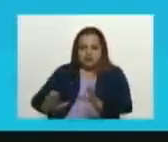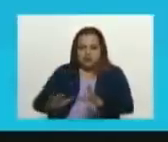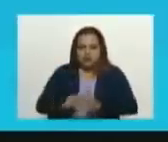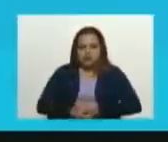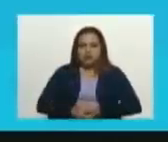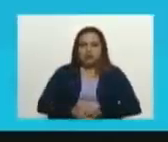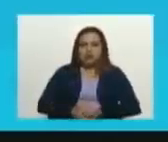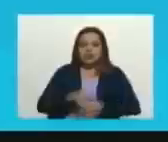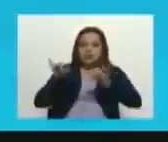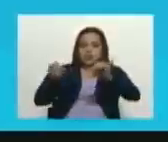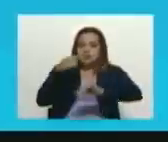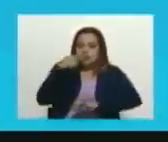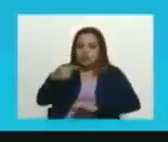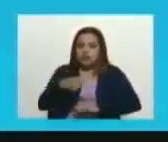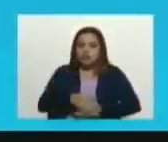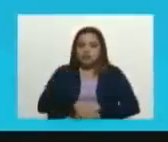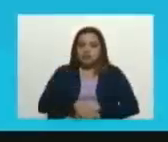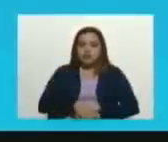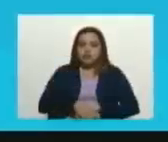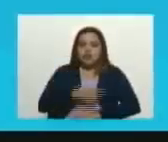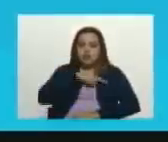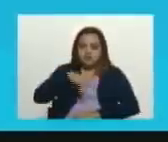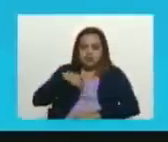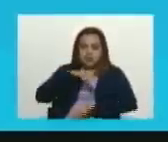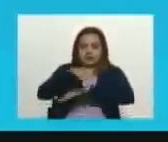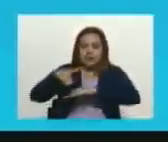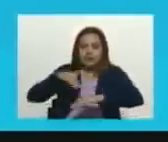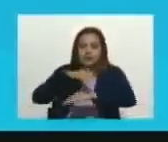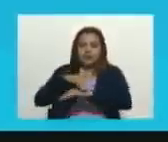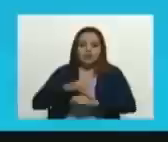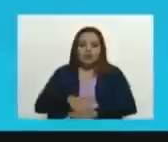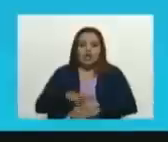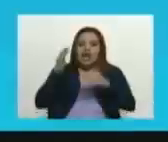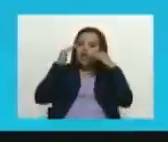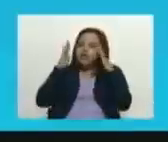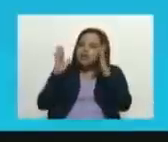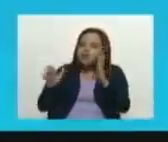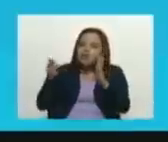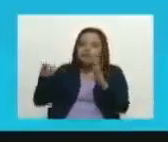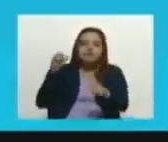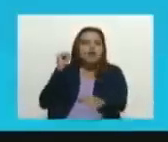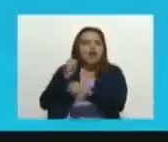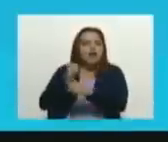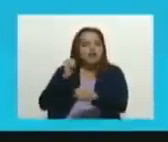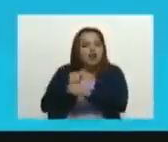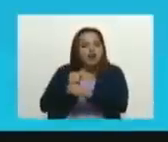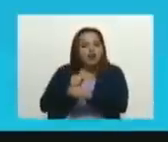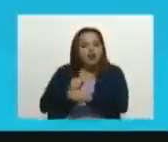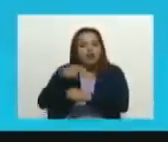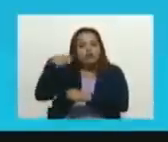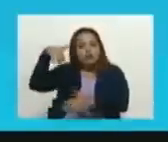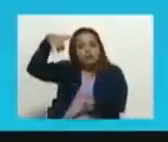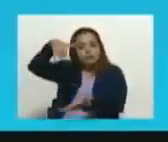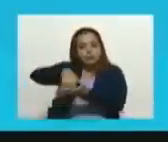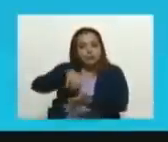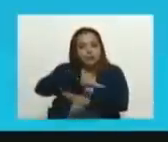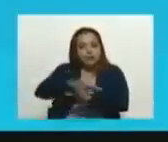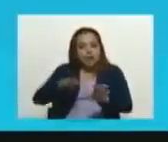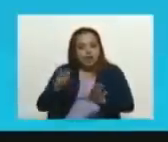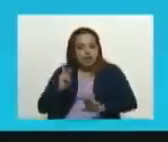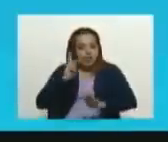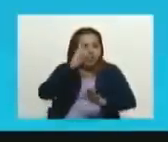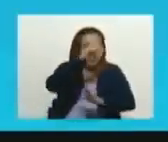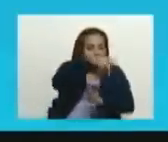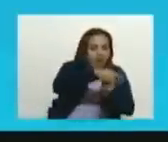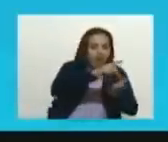dice nuestro querido ministro, bueno, atenta para la tarea, en lo que tranque esta llamada, inmediatamente nos vamos